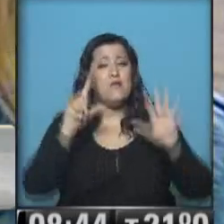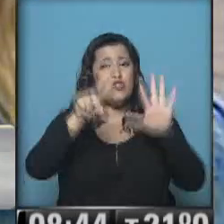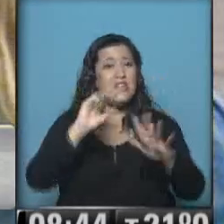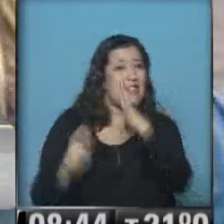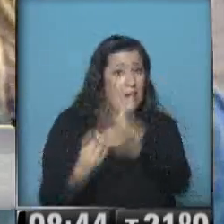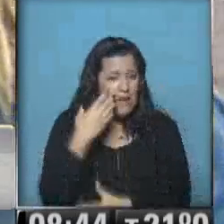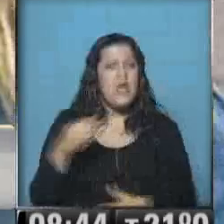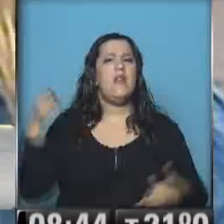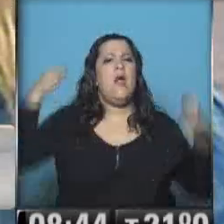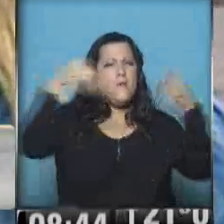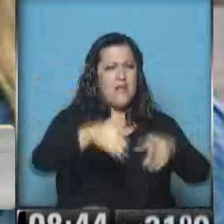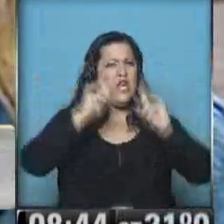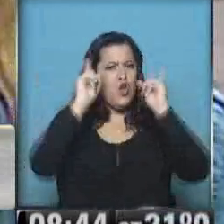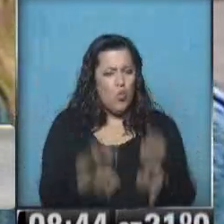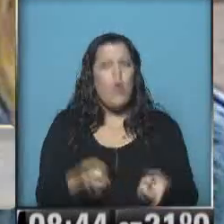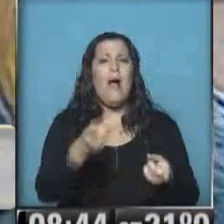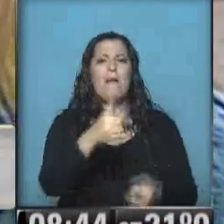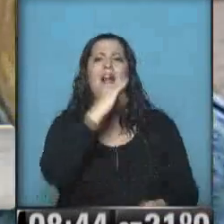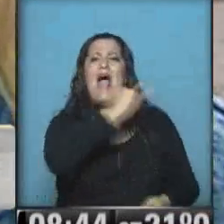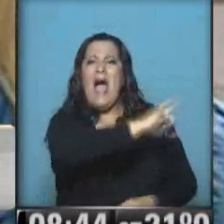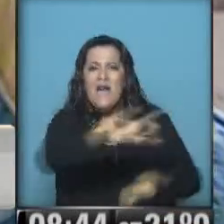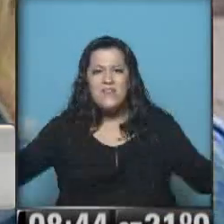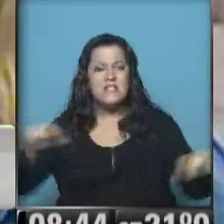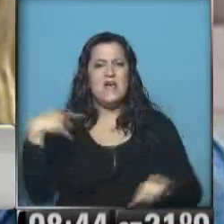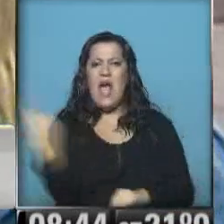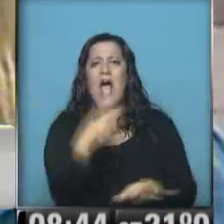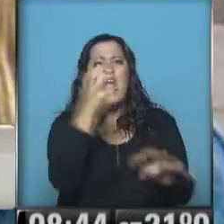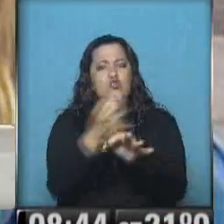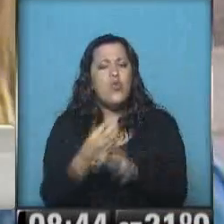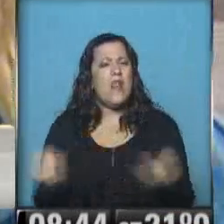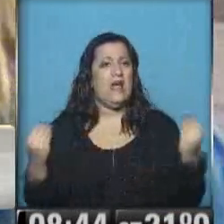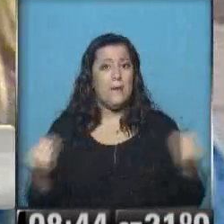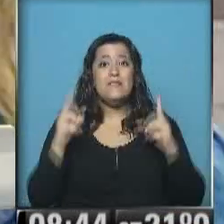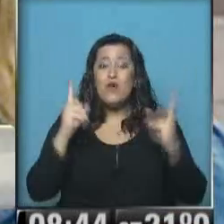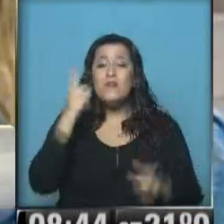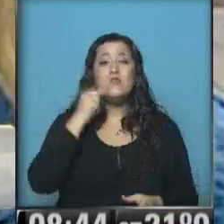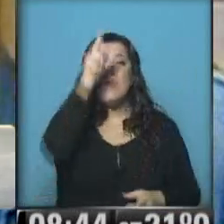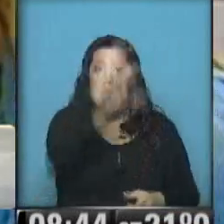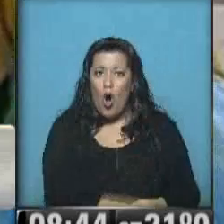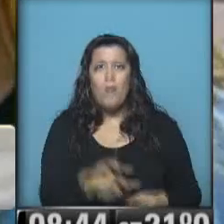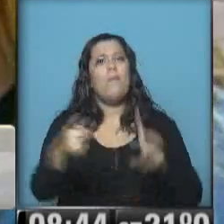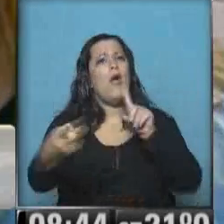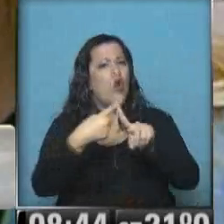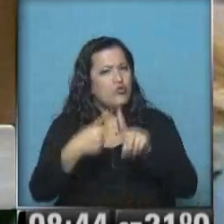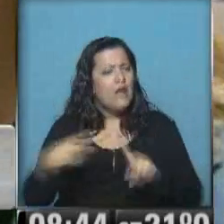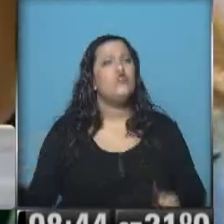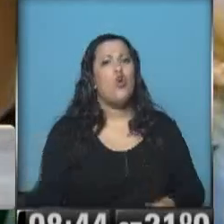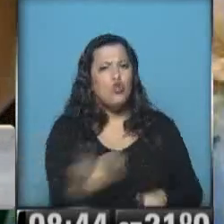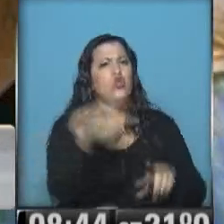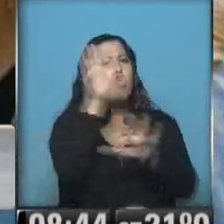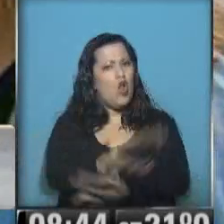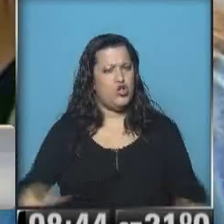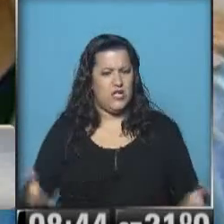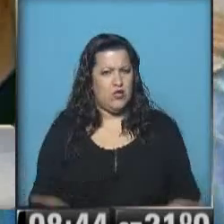venir para comunicarle a todo el colegio esto que está sucediendo porque este hombre estuvo en contacto con todos los chicos del colegio